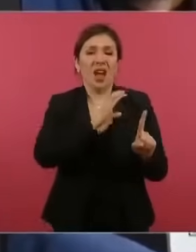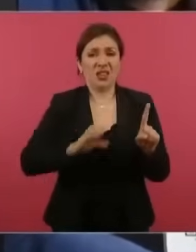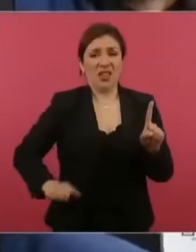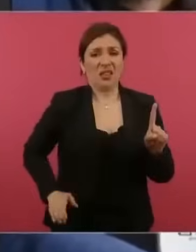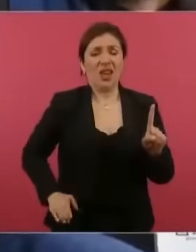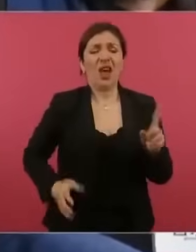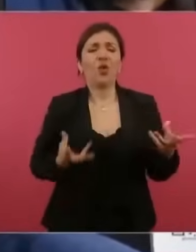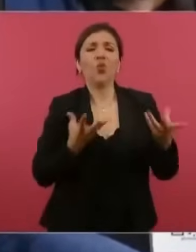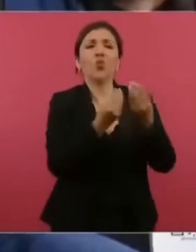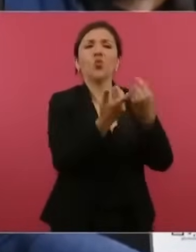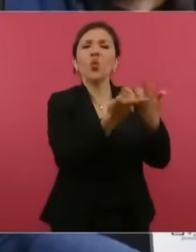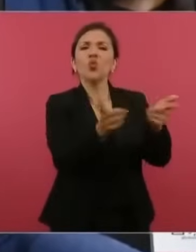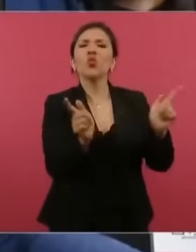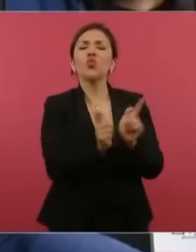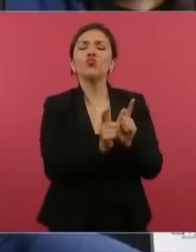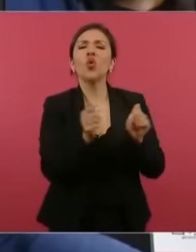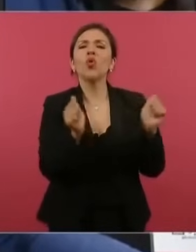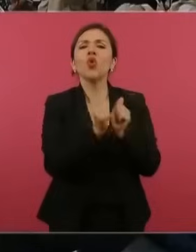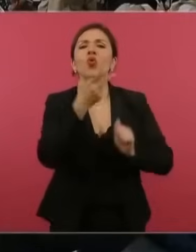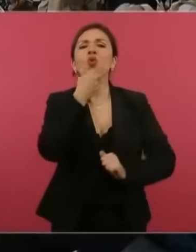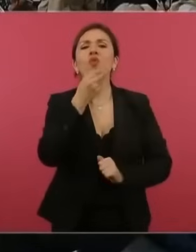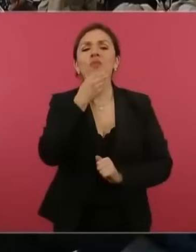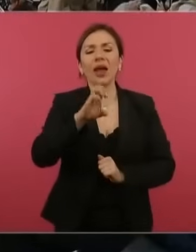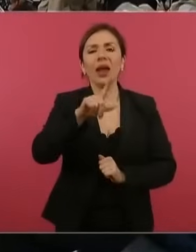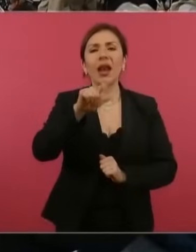X González. Pues tampoco